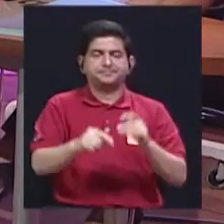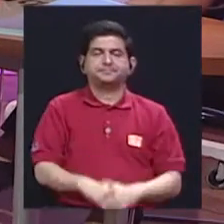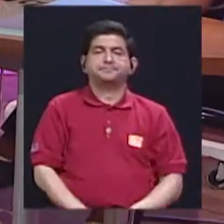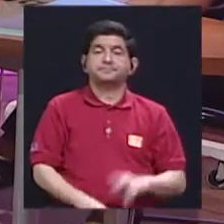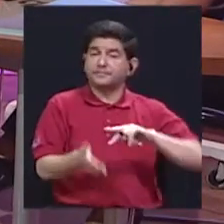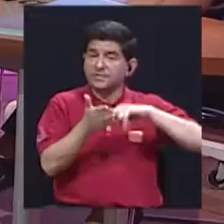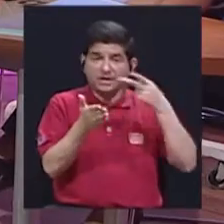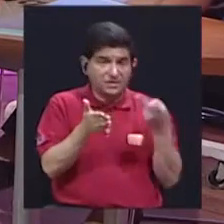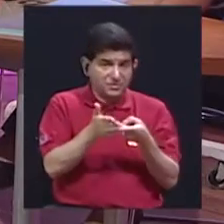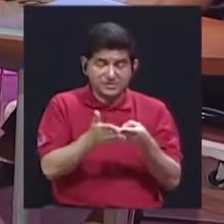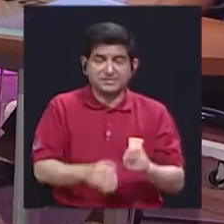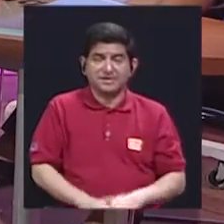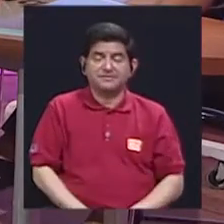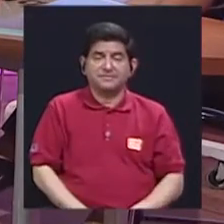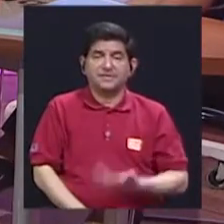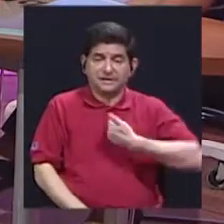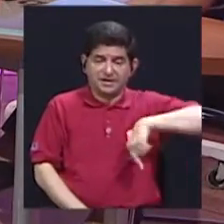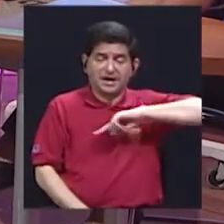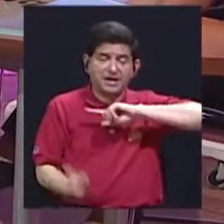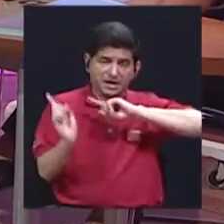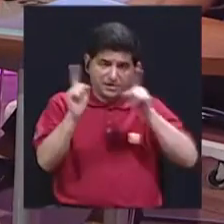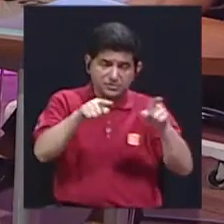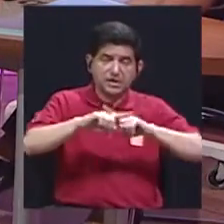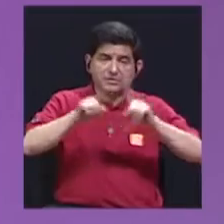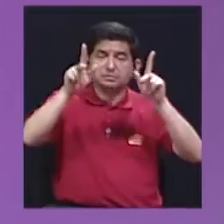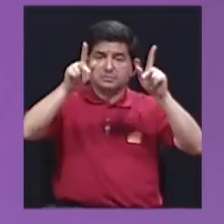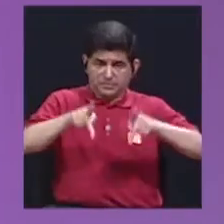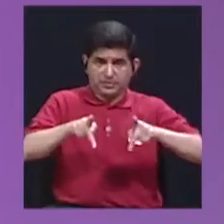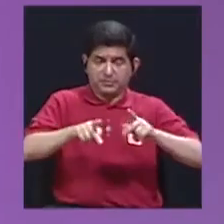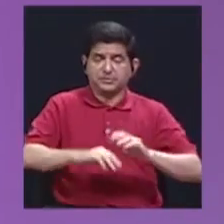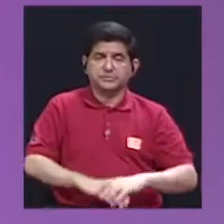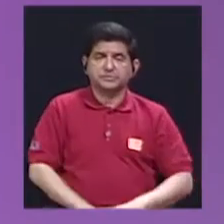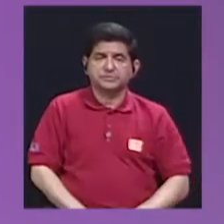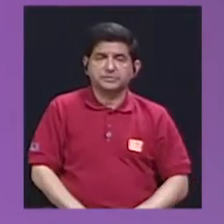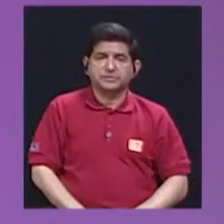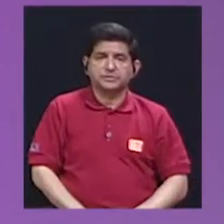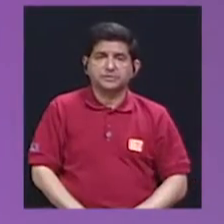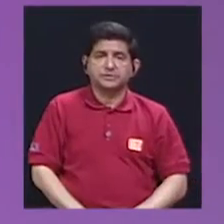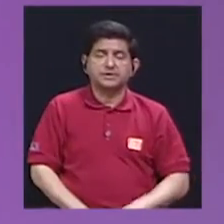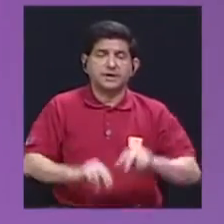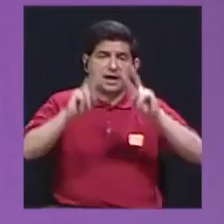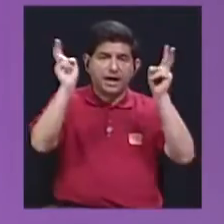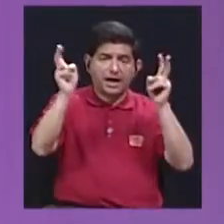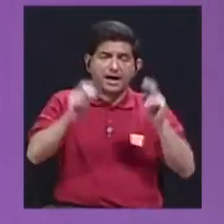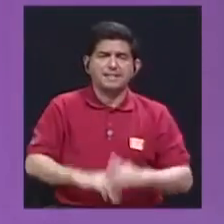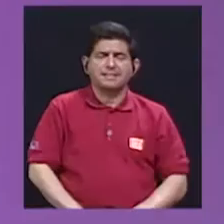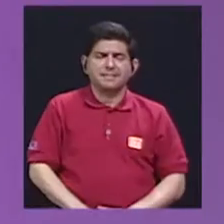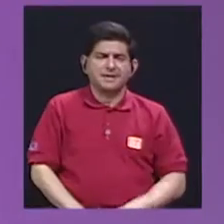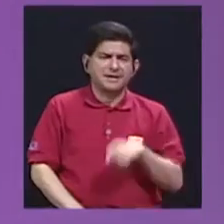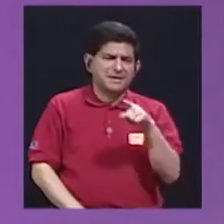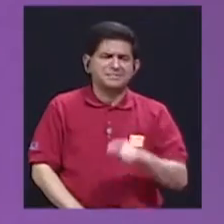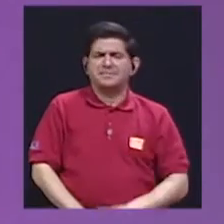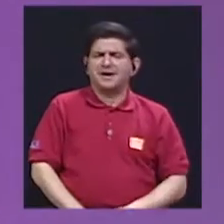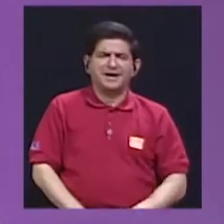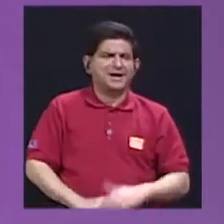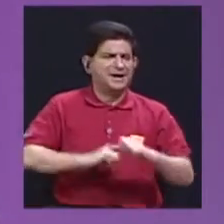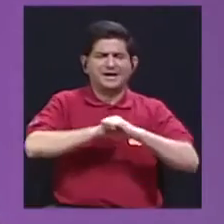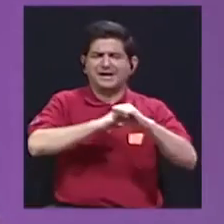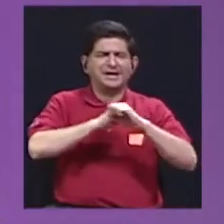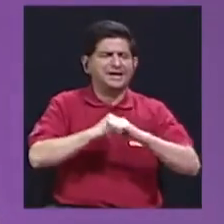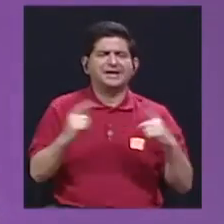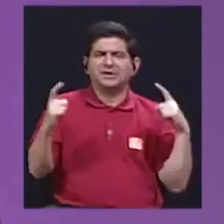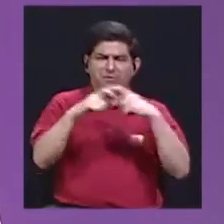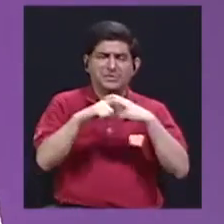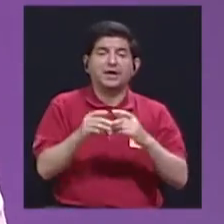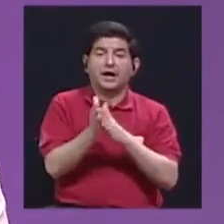no es que vamos exactamente vamos en a la paciente digamos el tema la publicidad muy complicado pero por esos espacios son tan